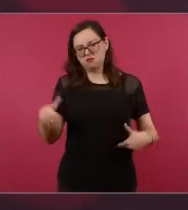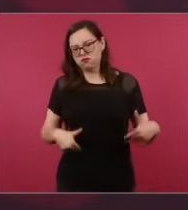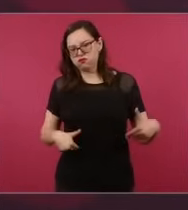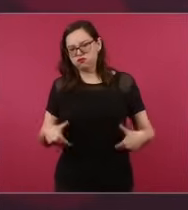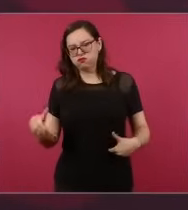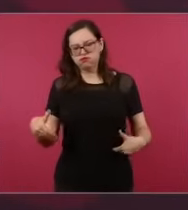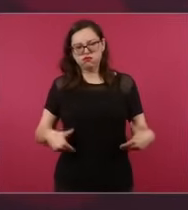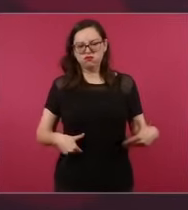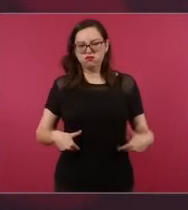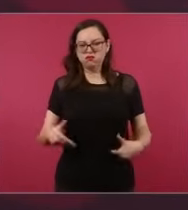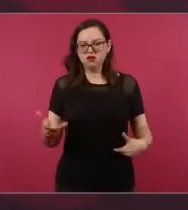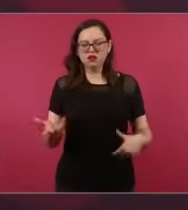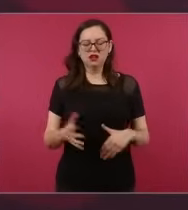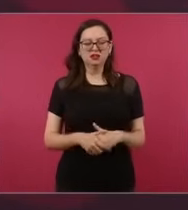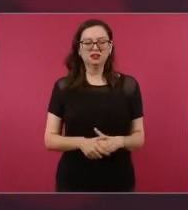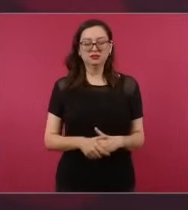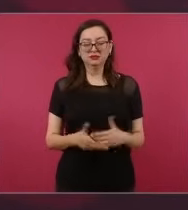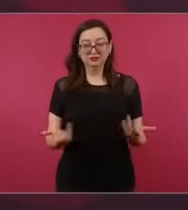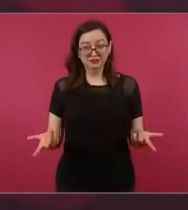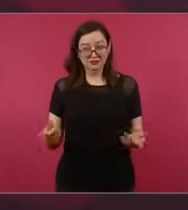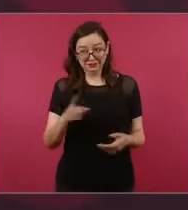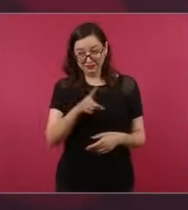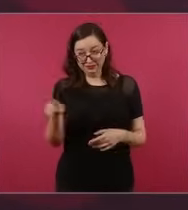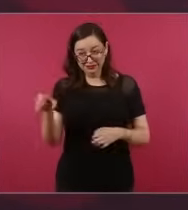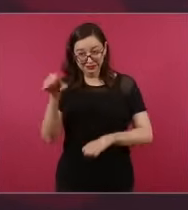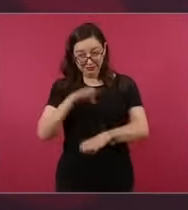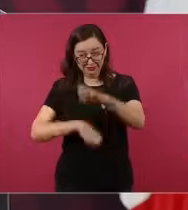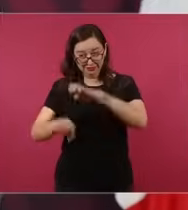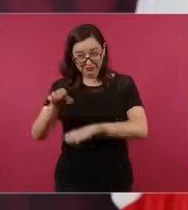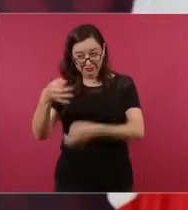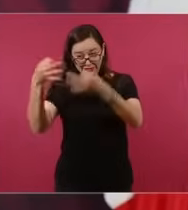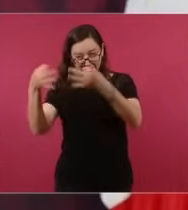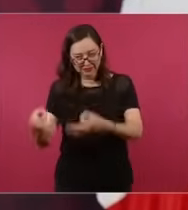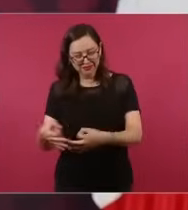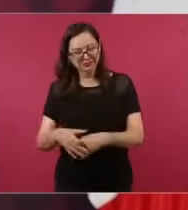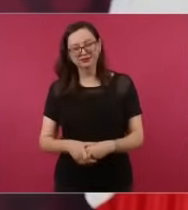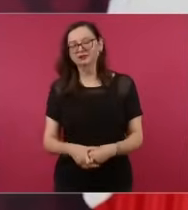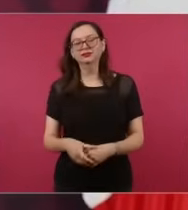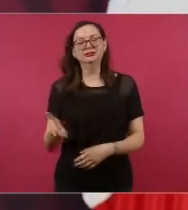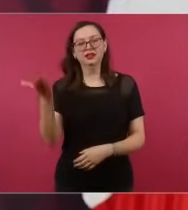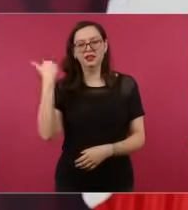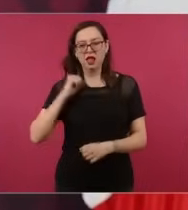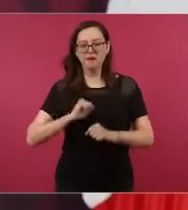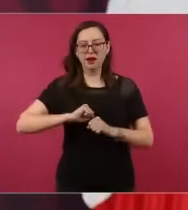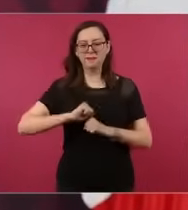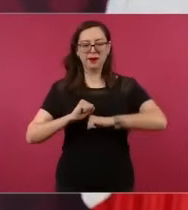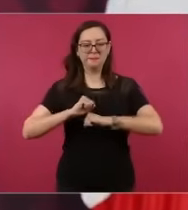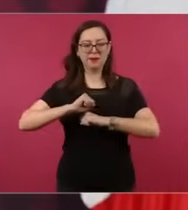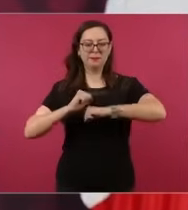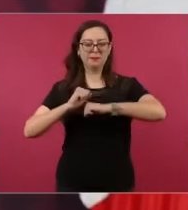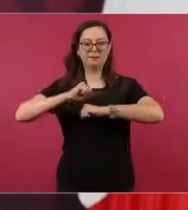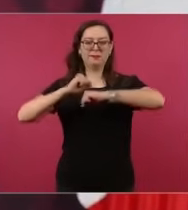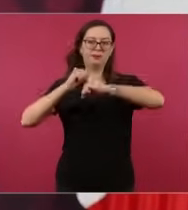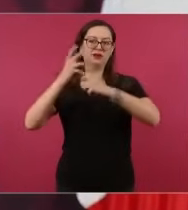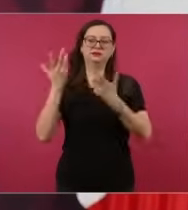y en sentido estricto ni siquiera son empresarios, son traficantes de influencia.